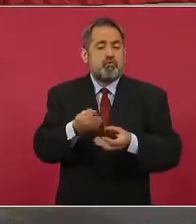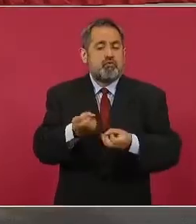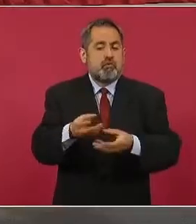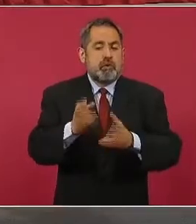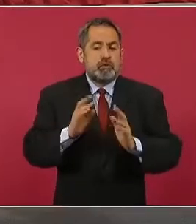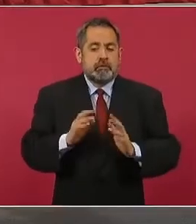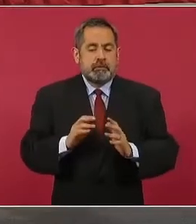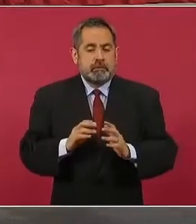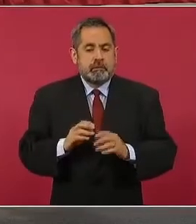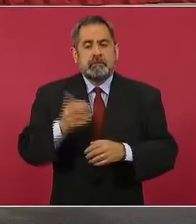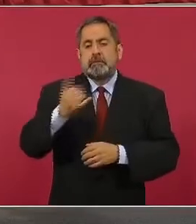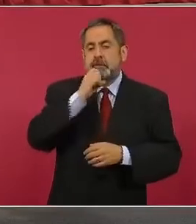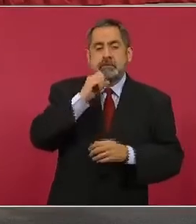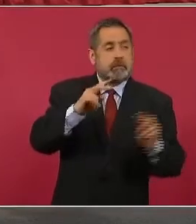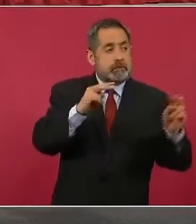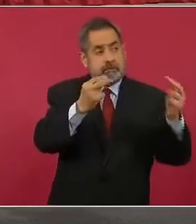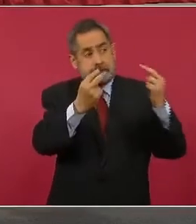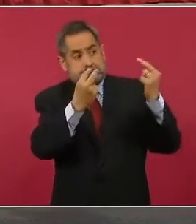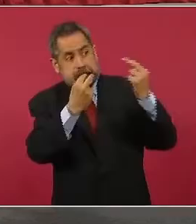se usaba,